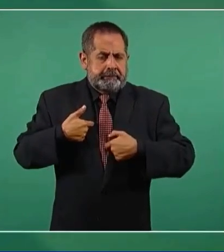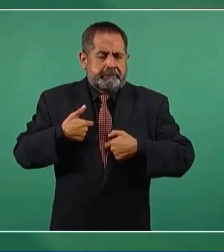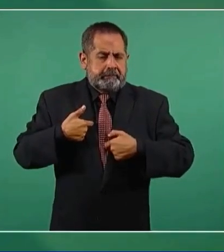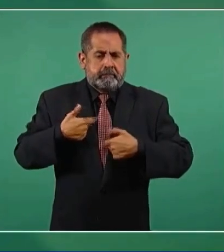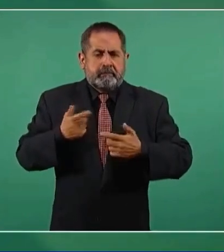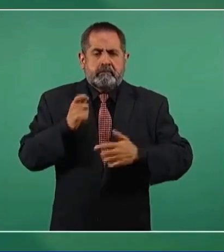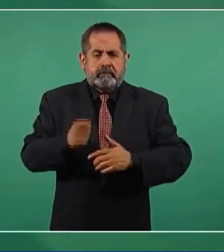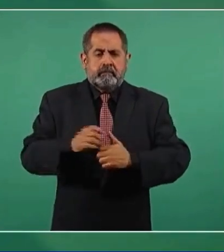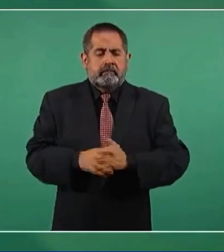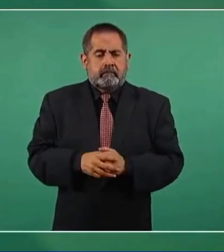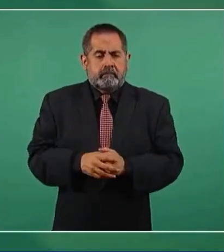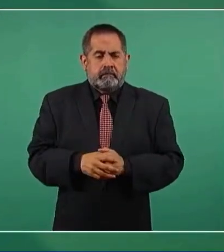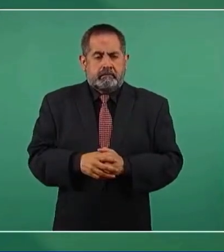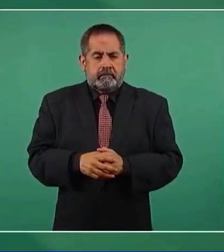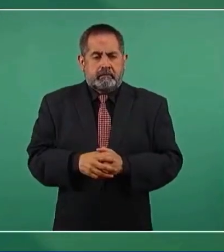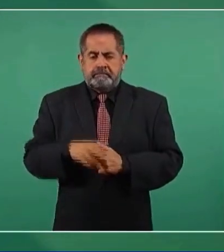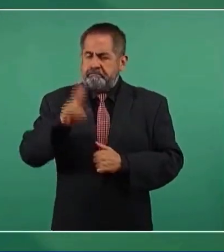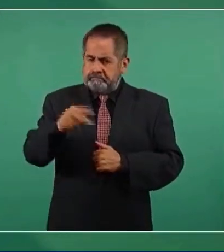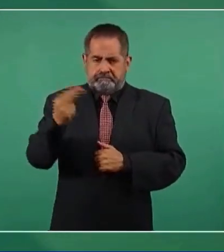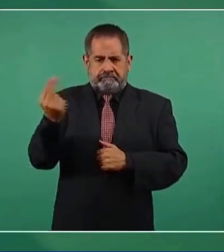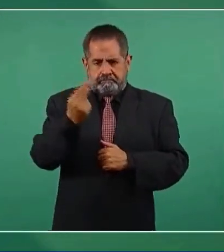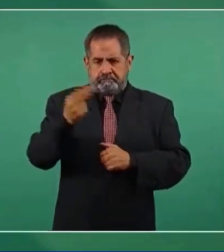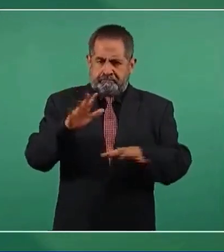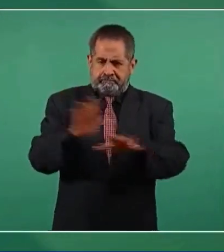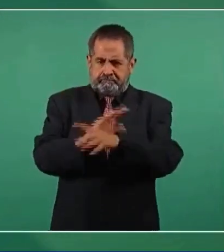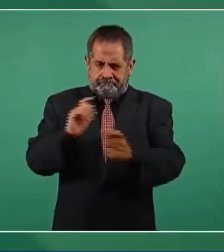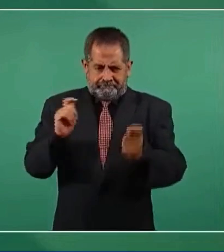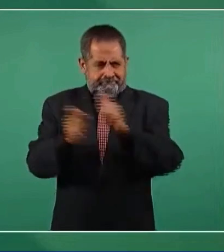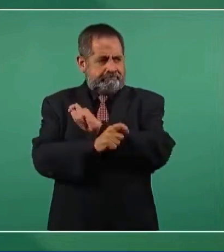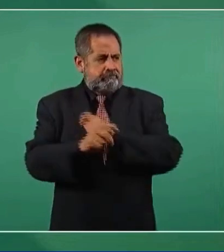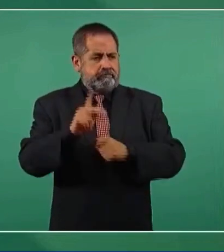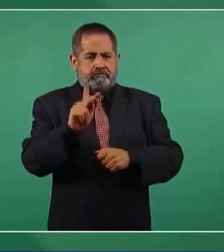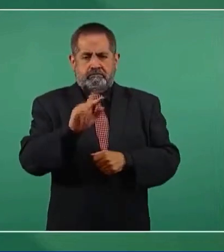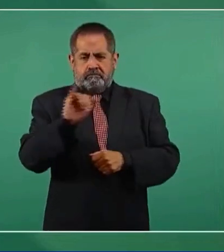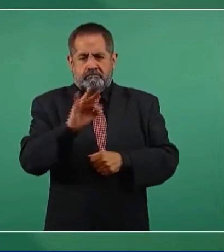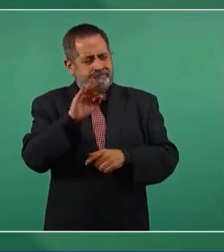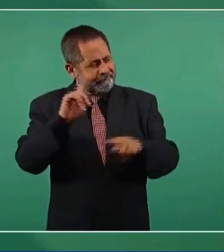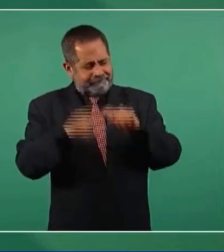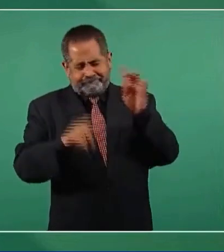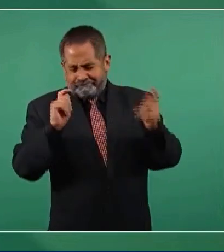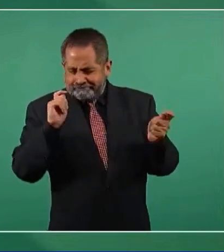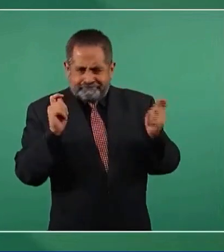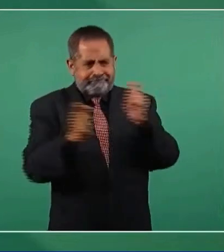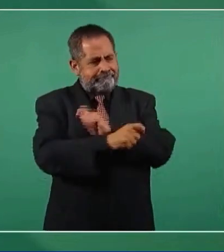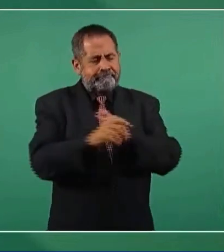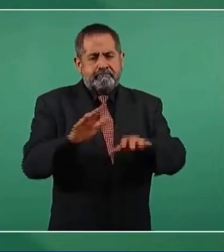de que se requiere una reforma al Poder Judicial